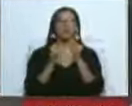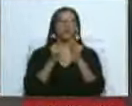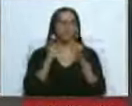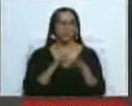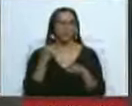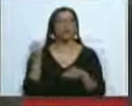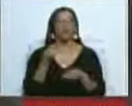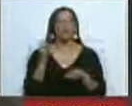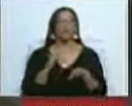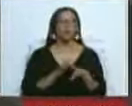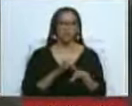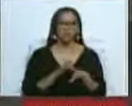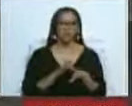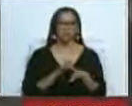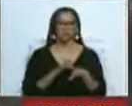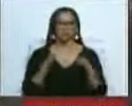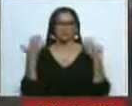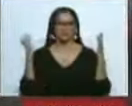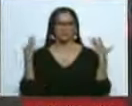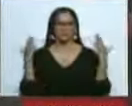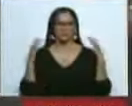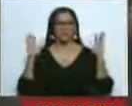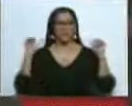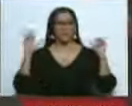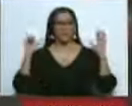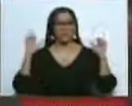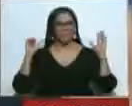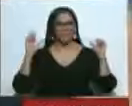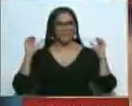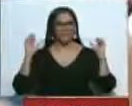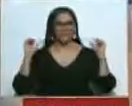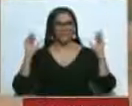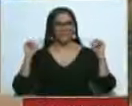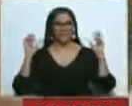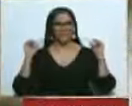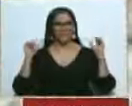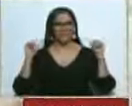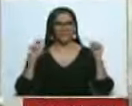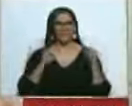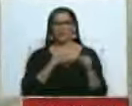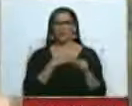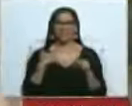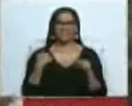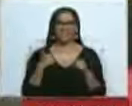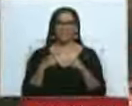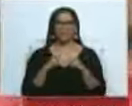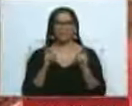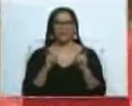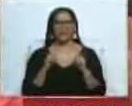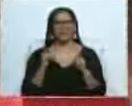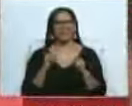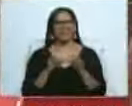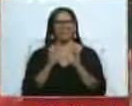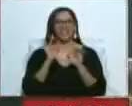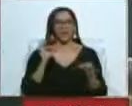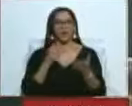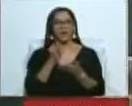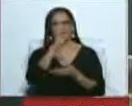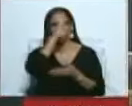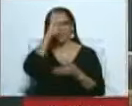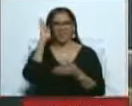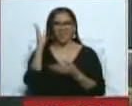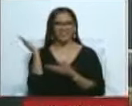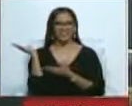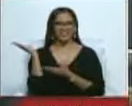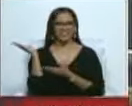como toque. Me despido. Despedirme no quisiera, pero dejo con ustedes a Diosdado